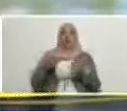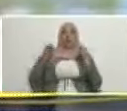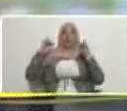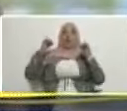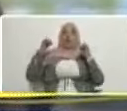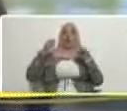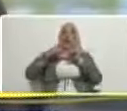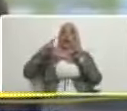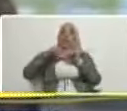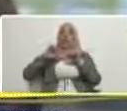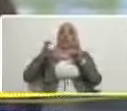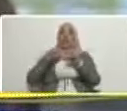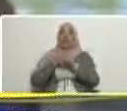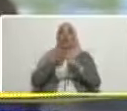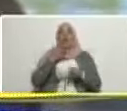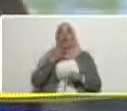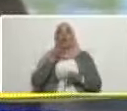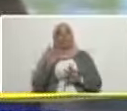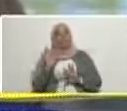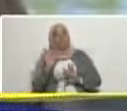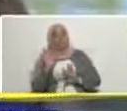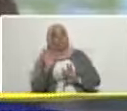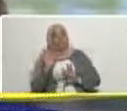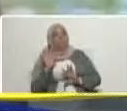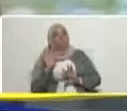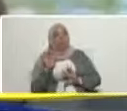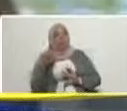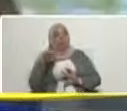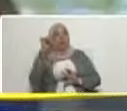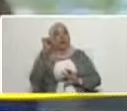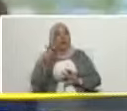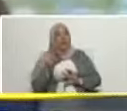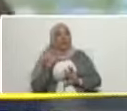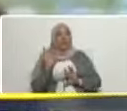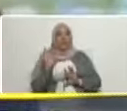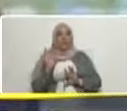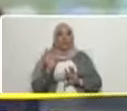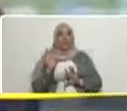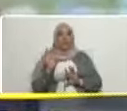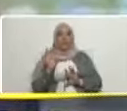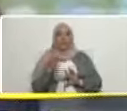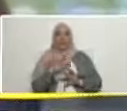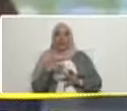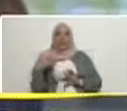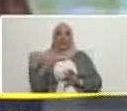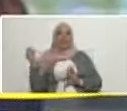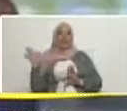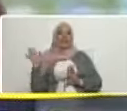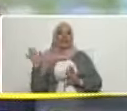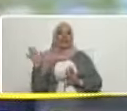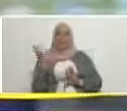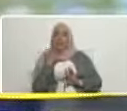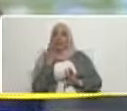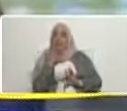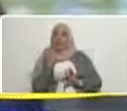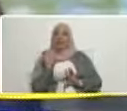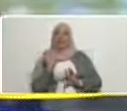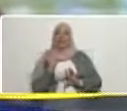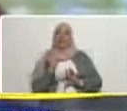con diferentes temas. Por ejemplo, este sábado nosotros queremos... ¿Les